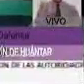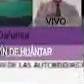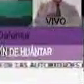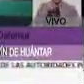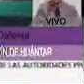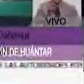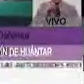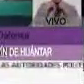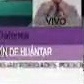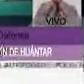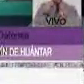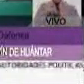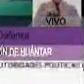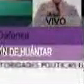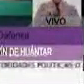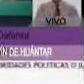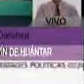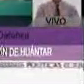así ocurrió.